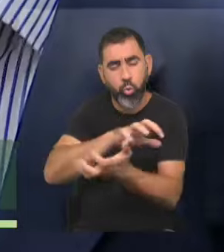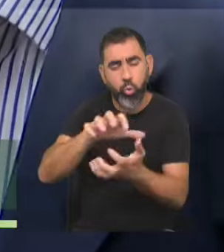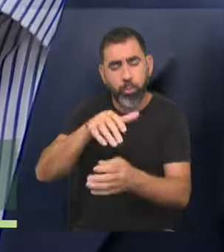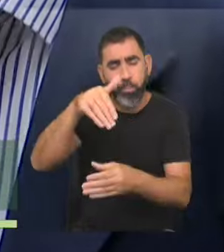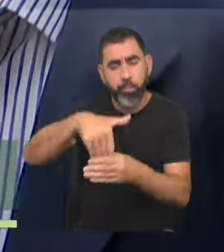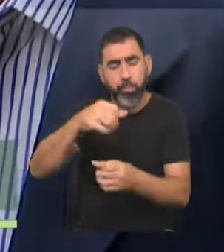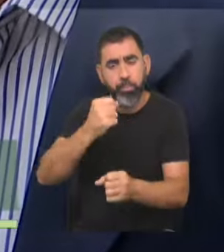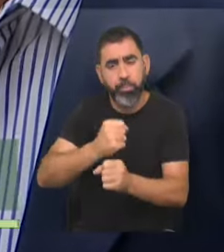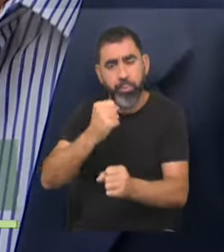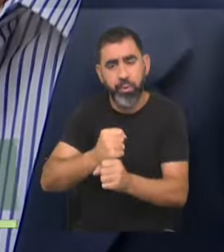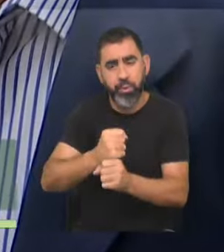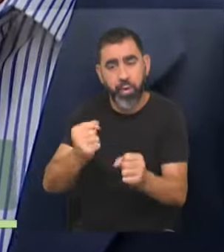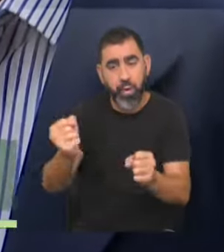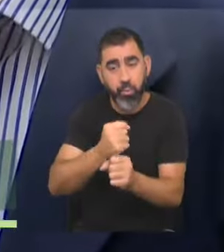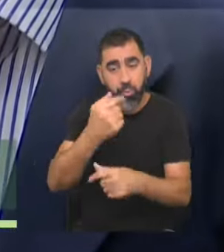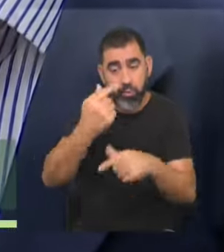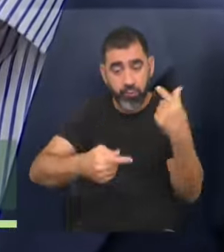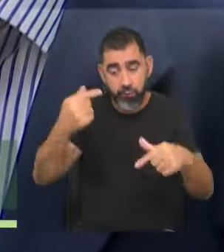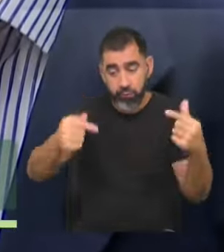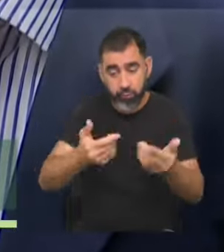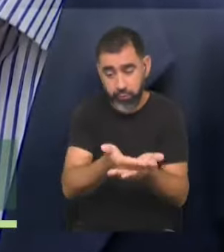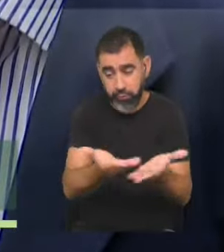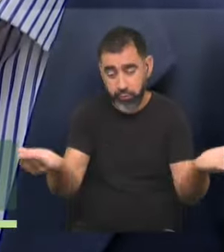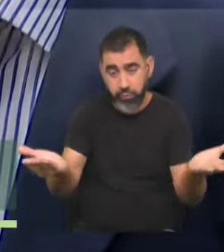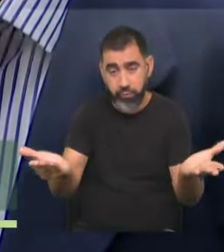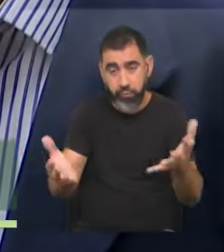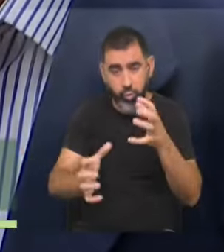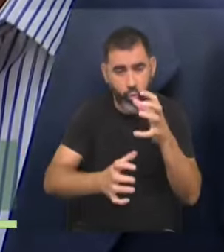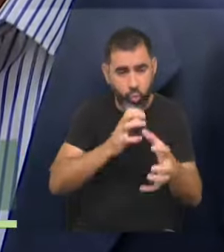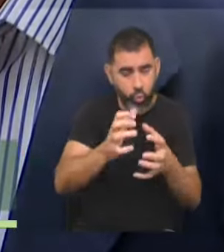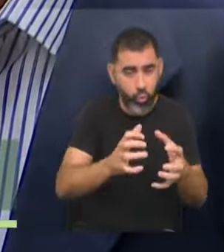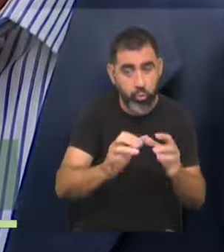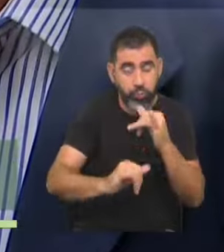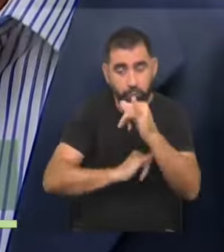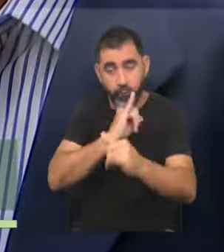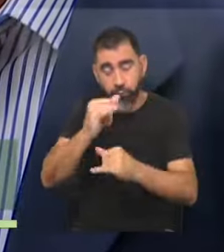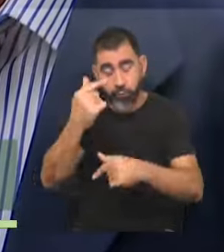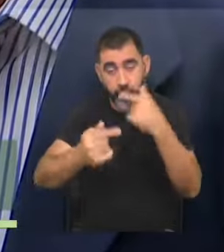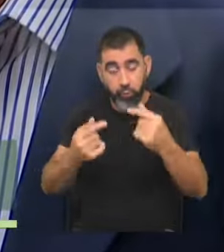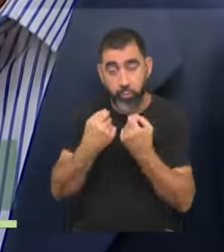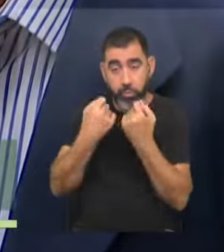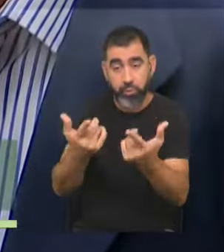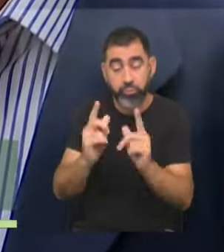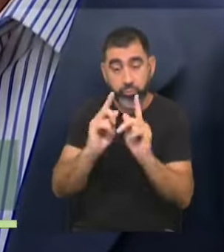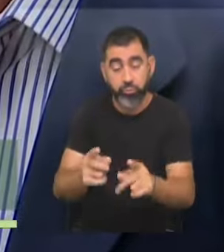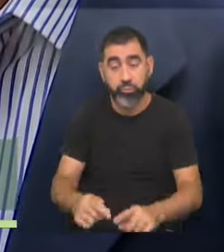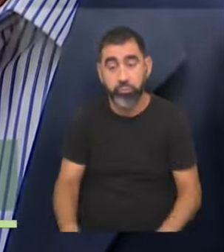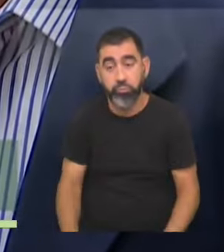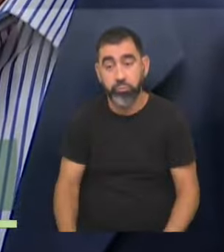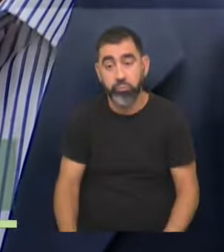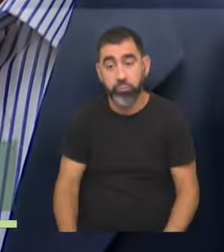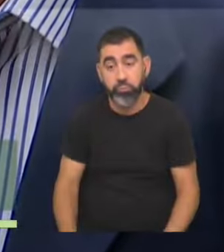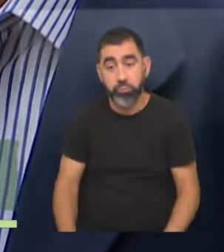corte electoral que se aprueben varios plebiscitos por el color y además por la información que tienen que brindarle a a la gente